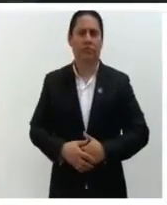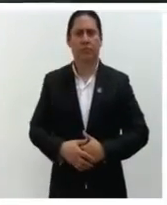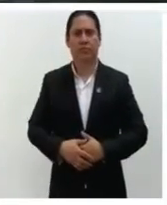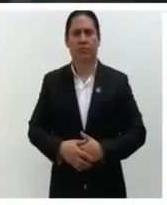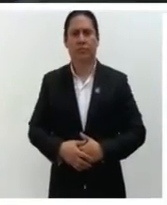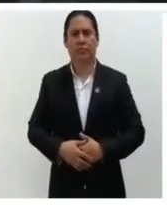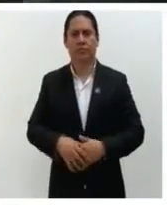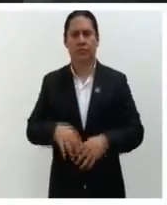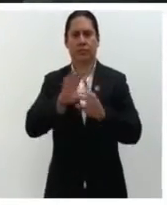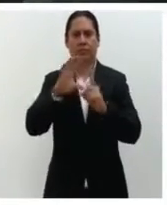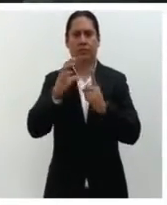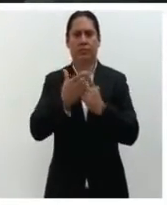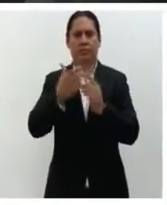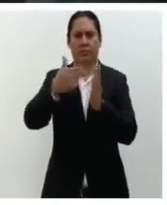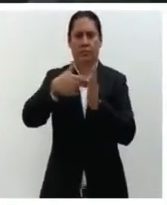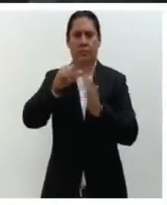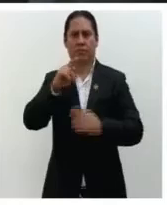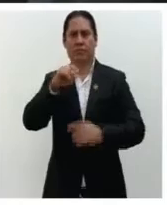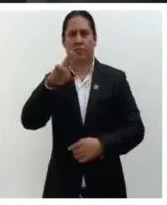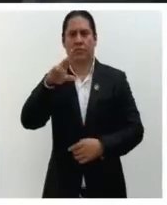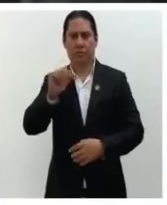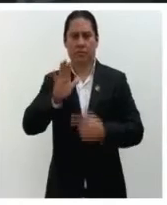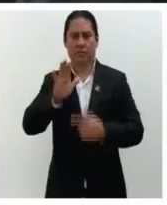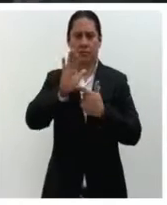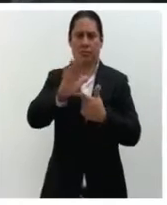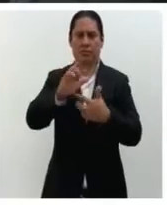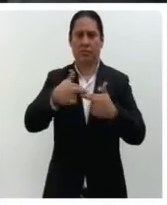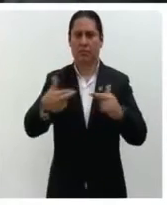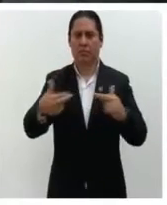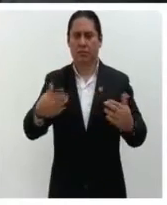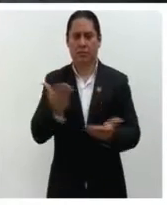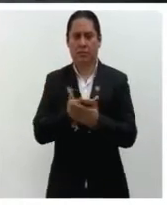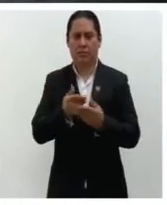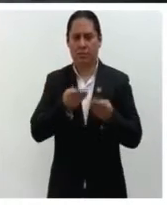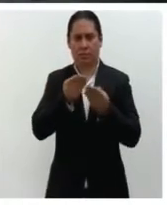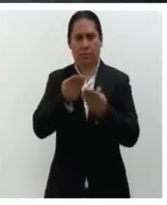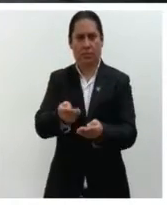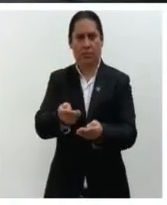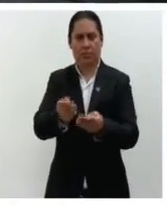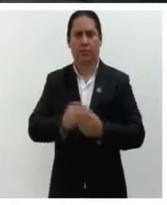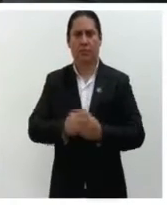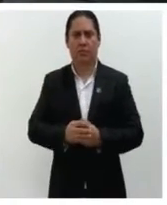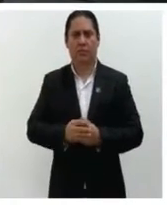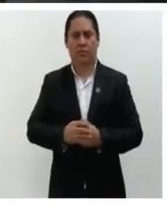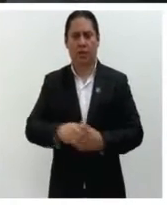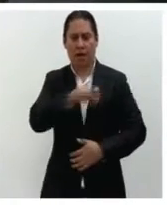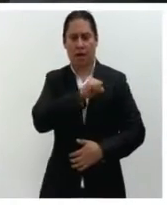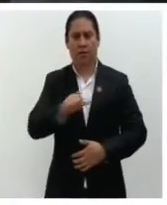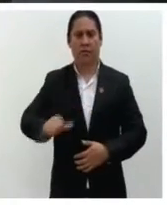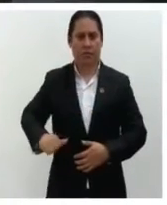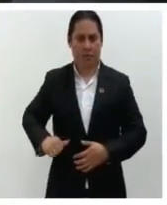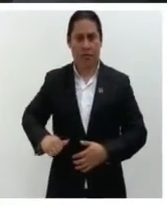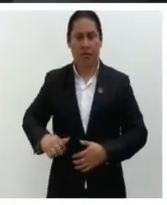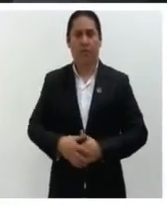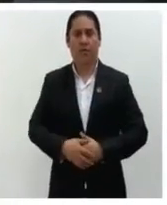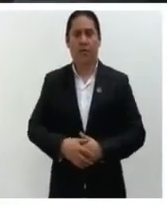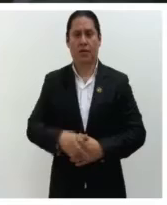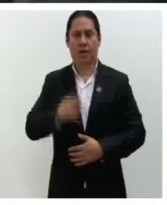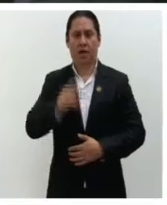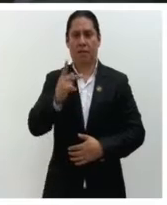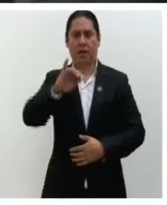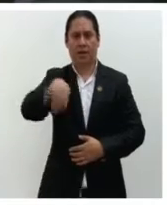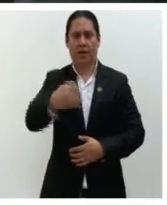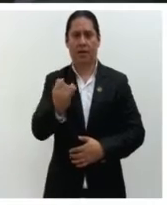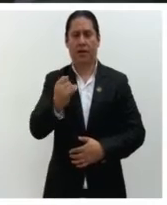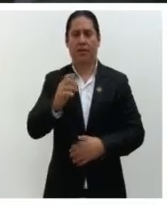legisladores, la Comisión de Hacienda presenta dictamen relativo al expediente presentado por el Honorable Ayuntamiento Constitucional de